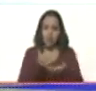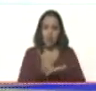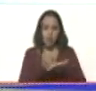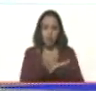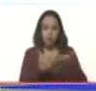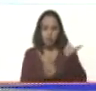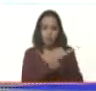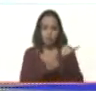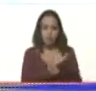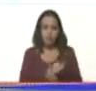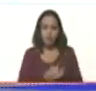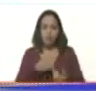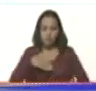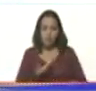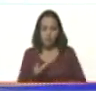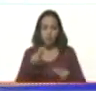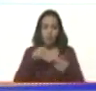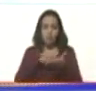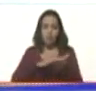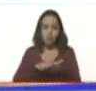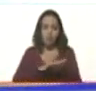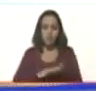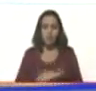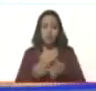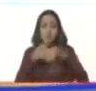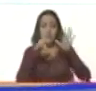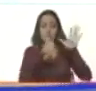logrado resolver hasta la fecha